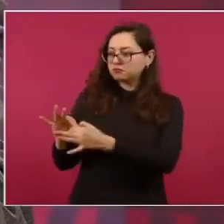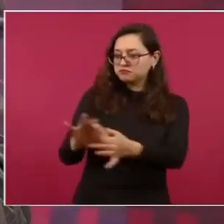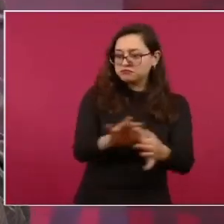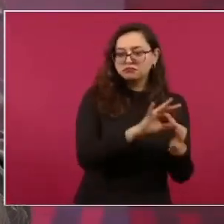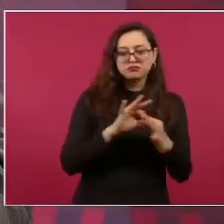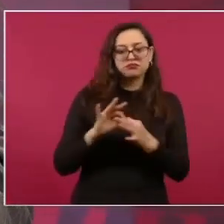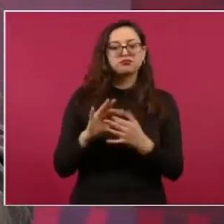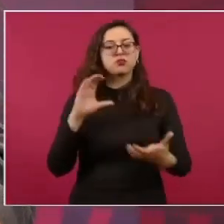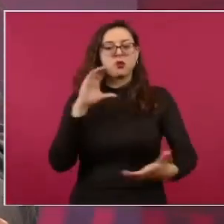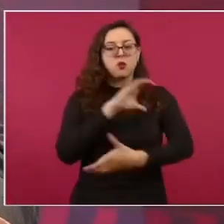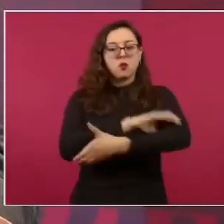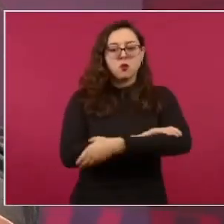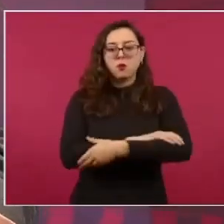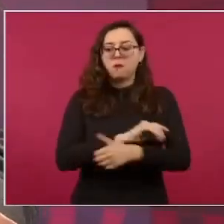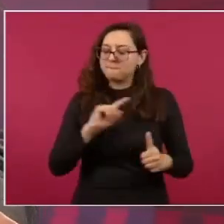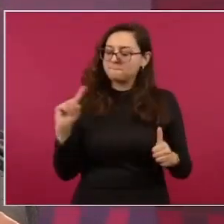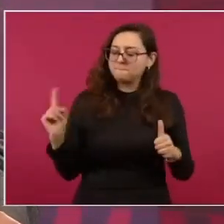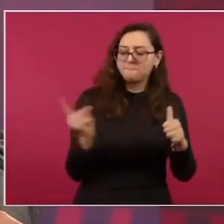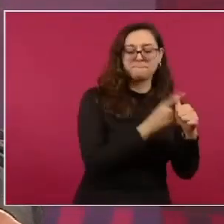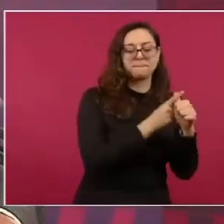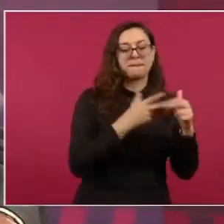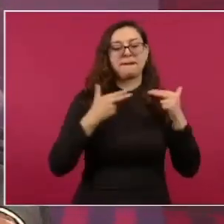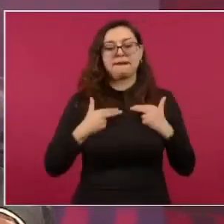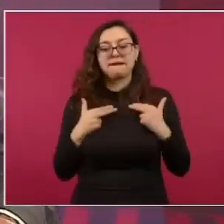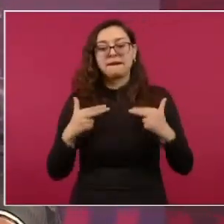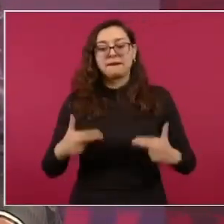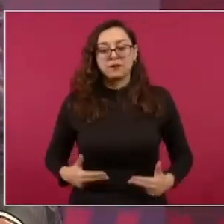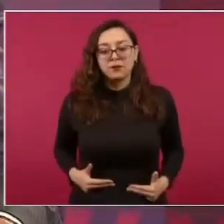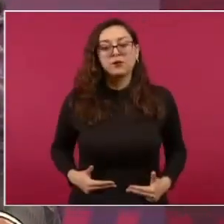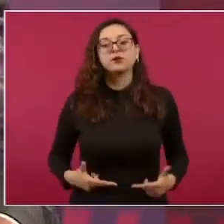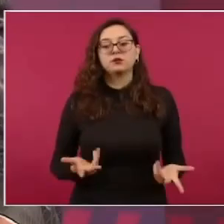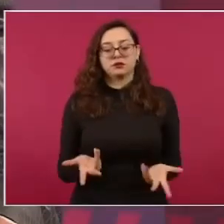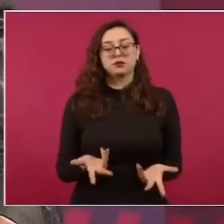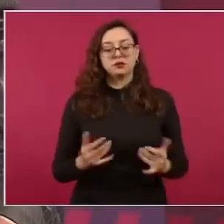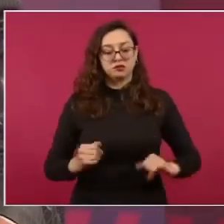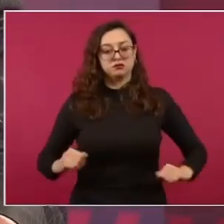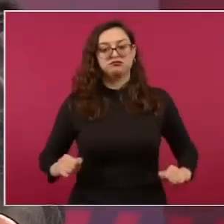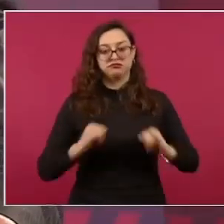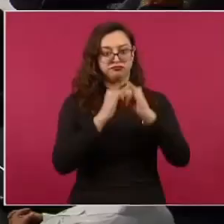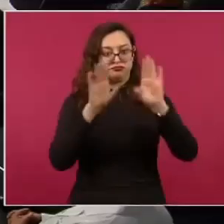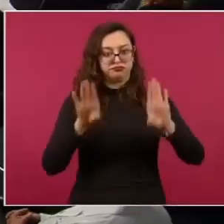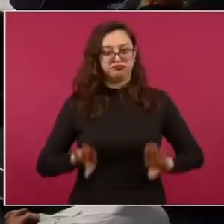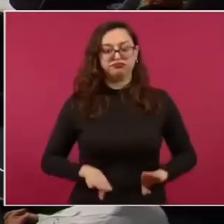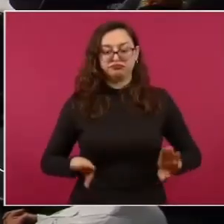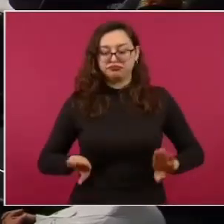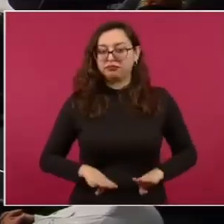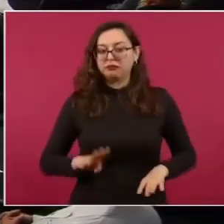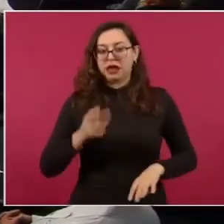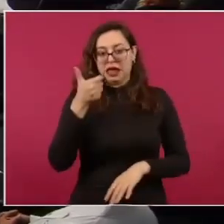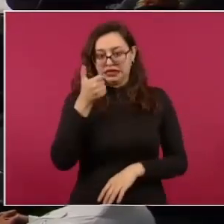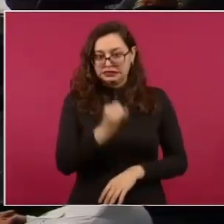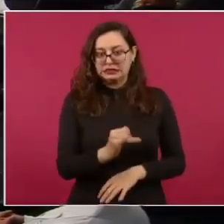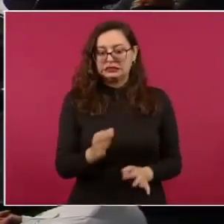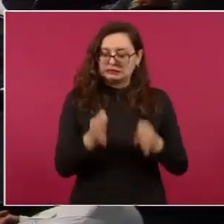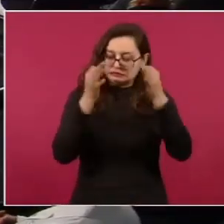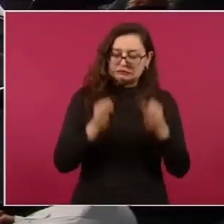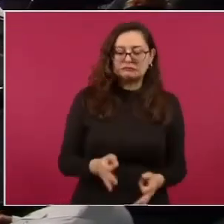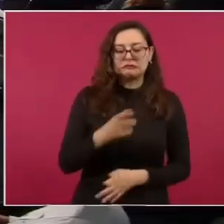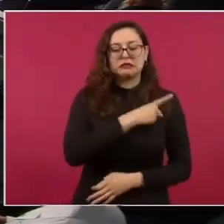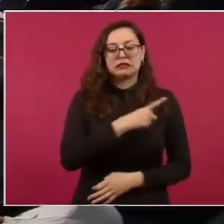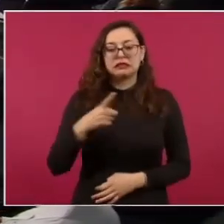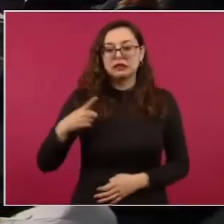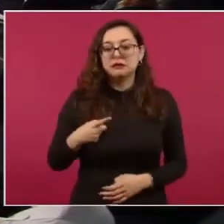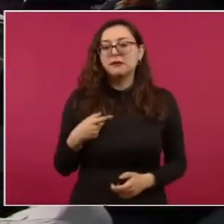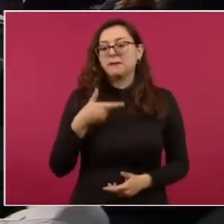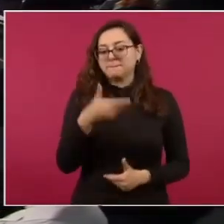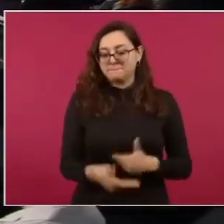que debe de caracterizar a un buen gobierno y a una buena institución, y seguir avanzando y resolviendo